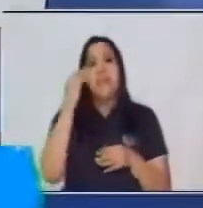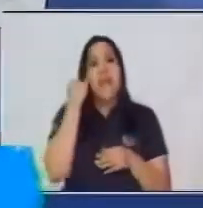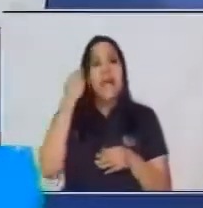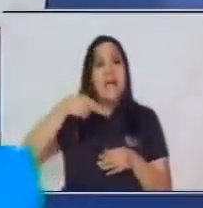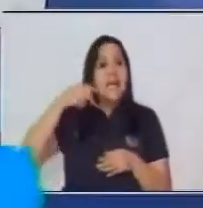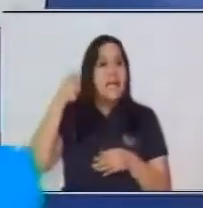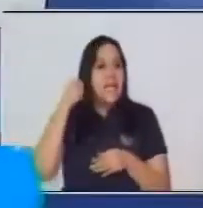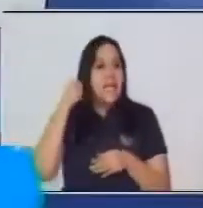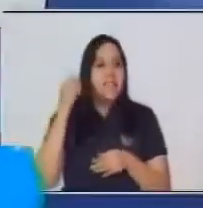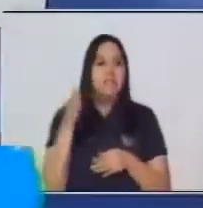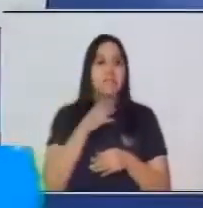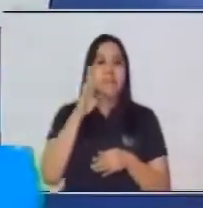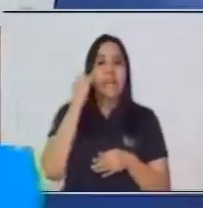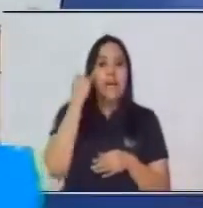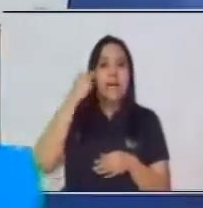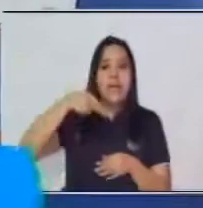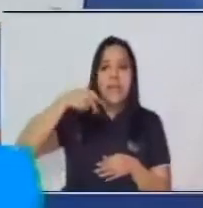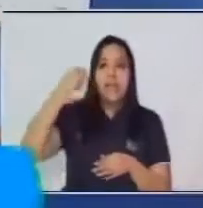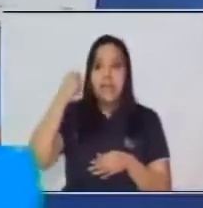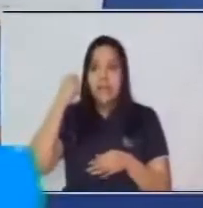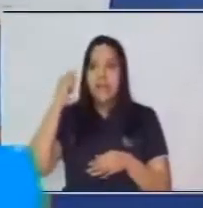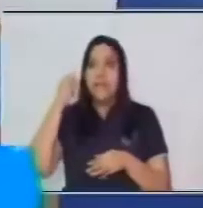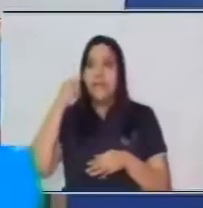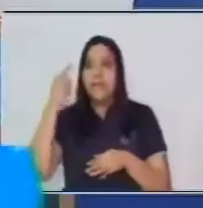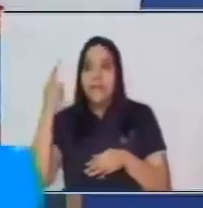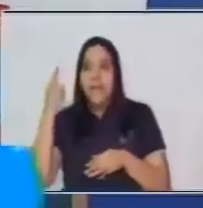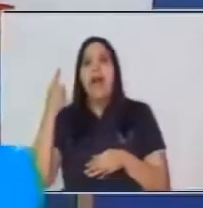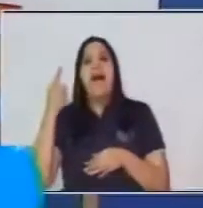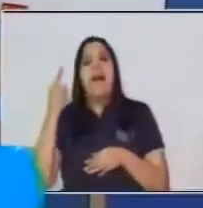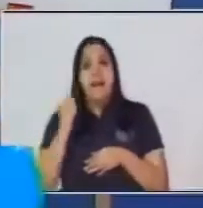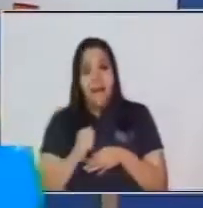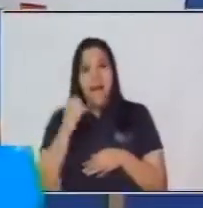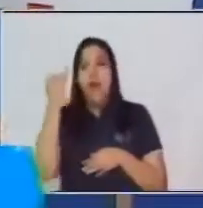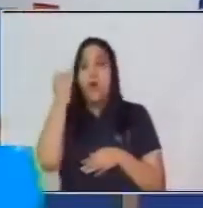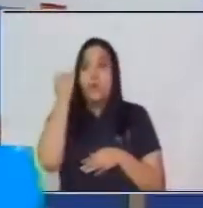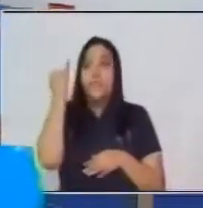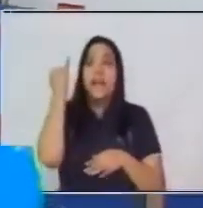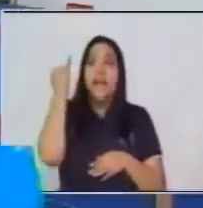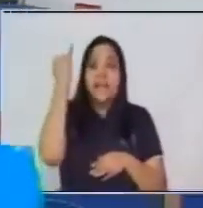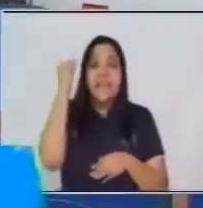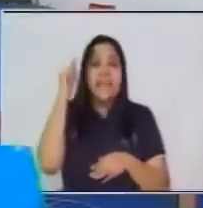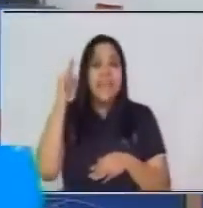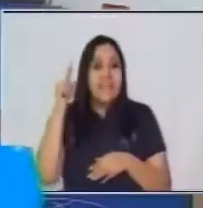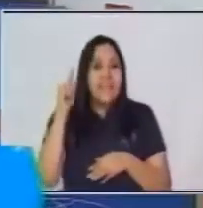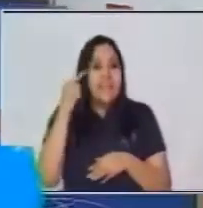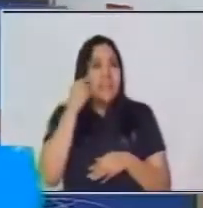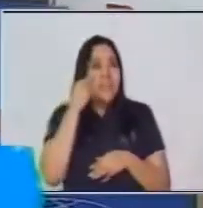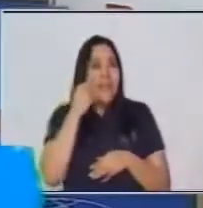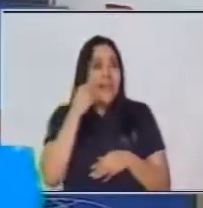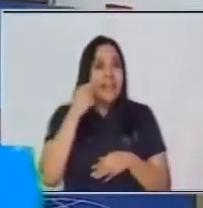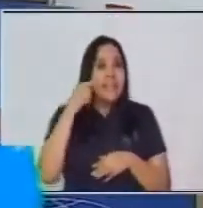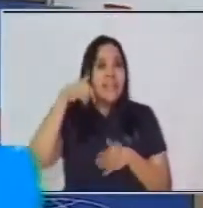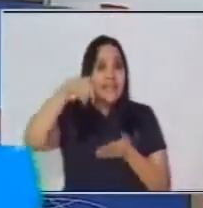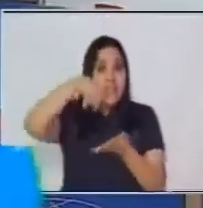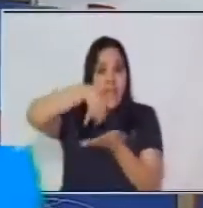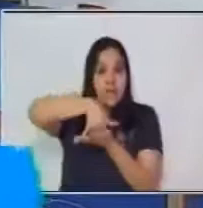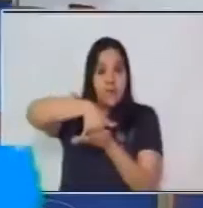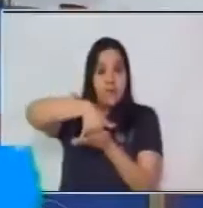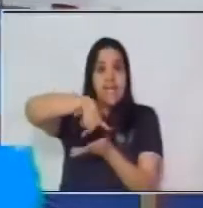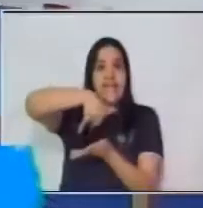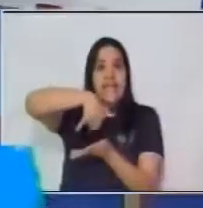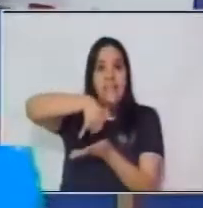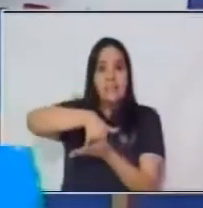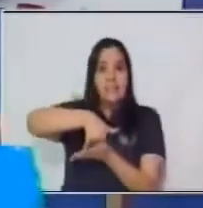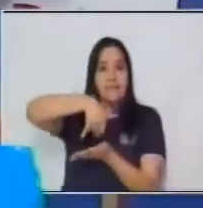Y ahí estamos usando una onomatopeya. Le estamos dando la idea a quien está leyendo nuestra tira cómica que el teléfono efectivamente